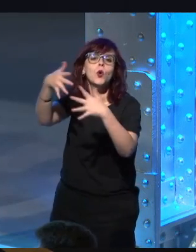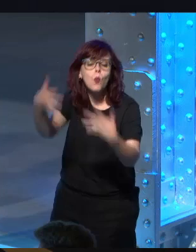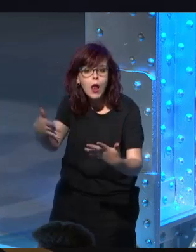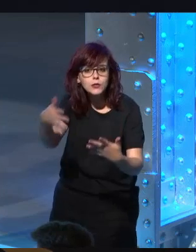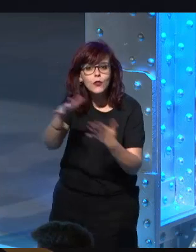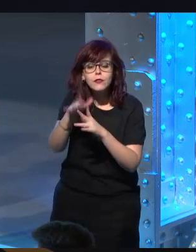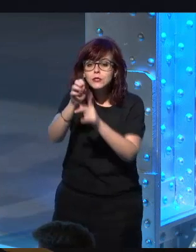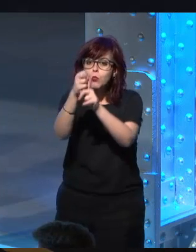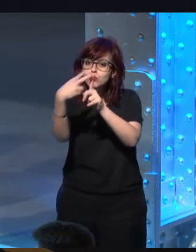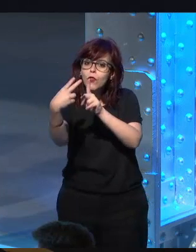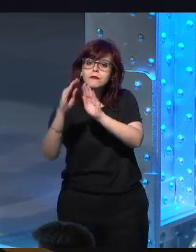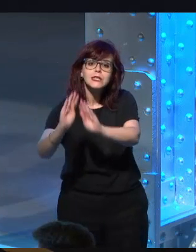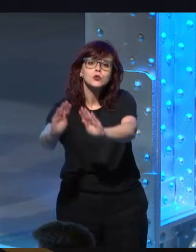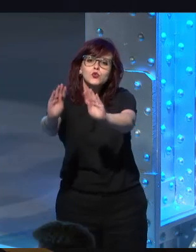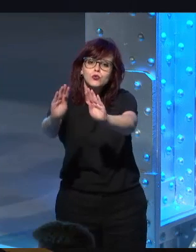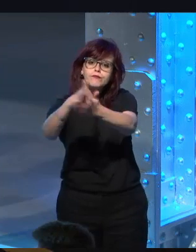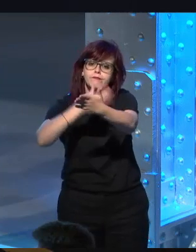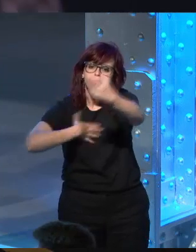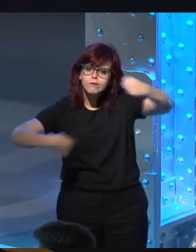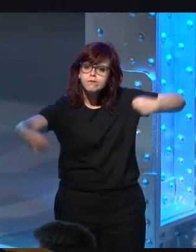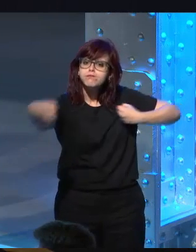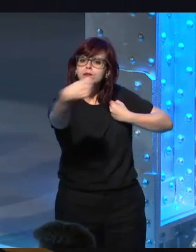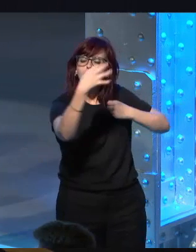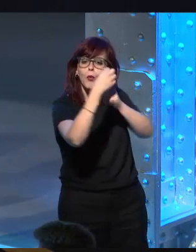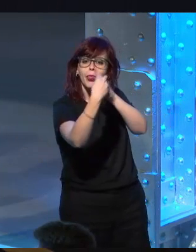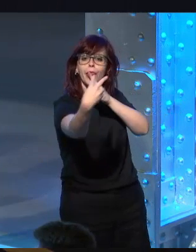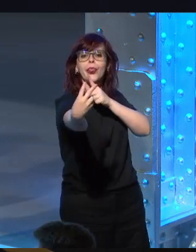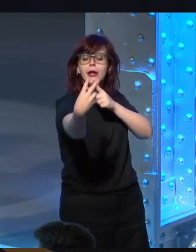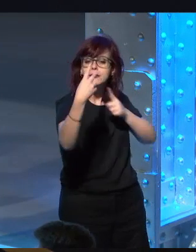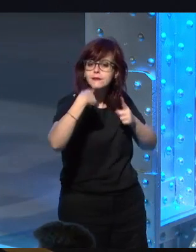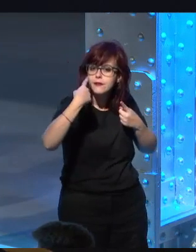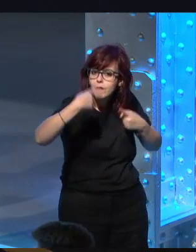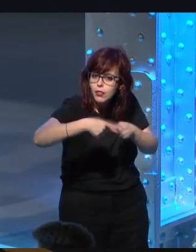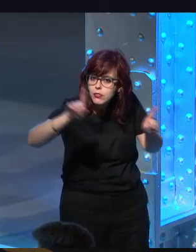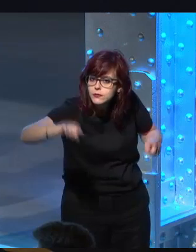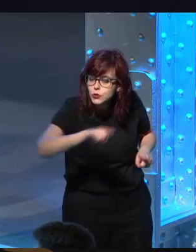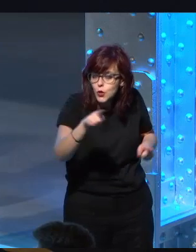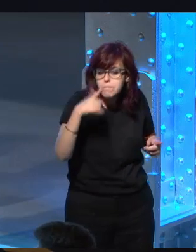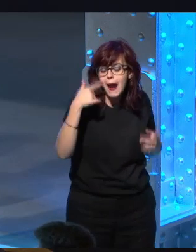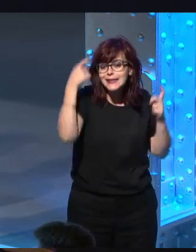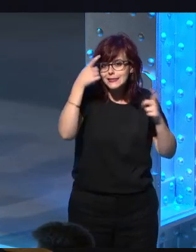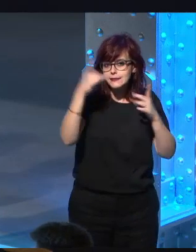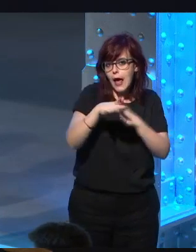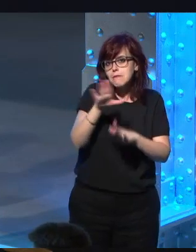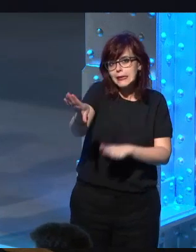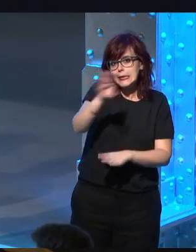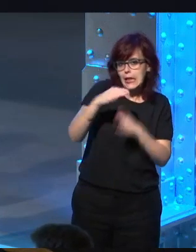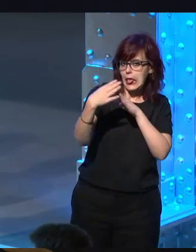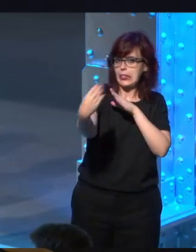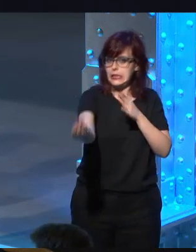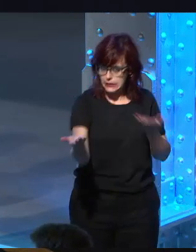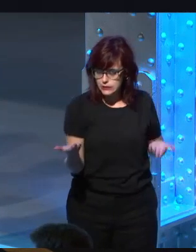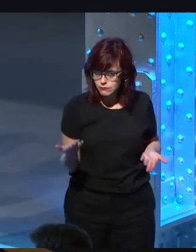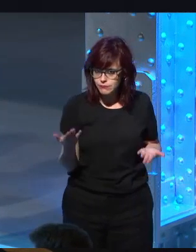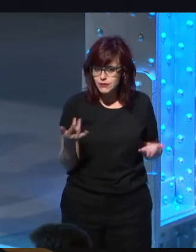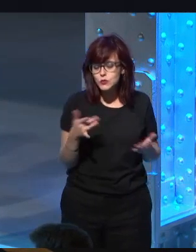su distorsión y en qué les puedes ayudar para que vean otros puntos de vista y puedan tener otro tipo de puntos de partida y conclusiones distintas, ¿no? O